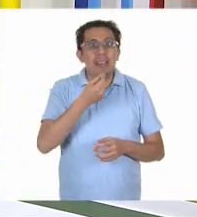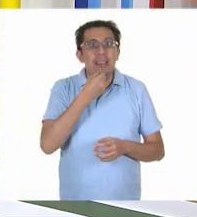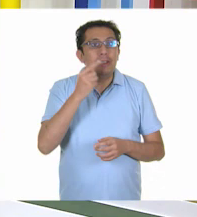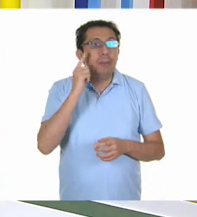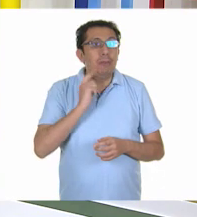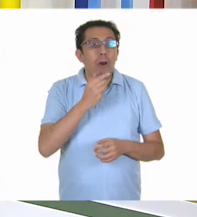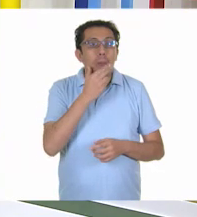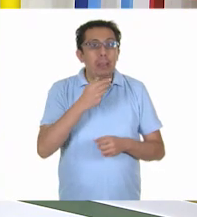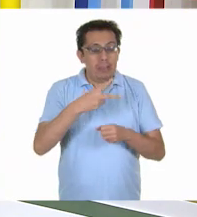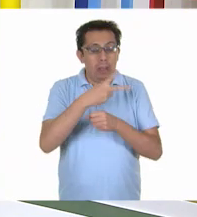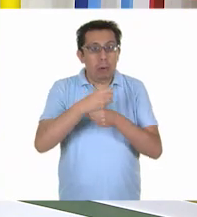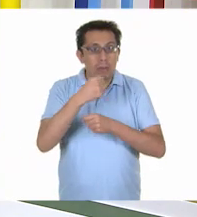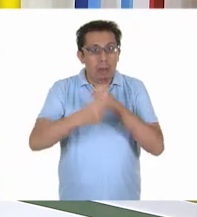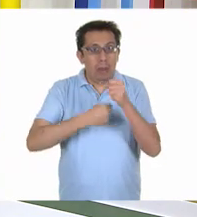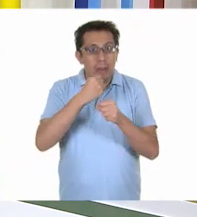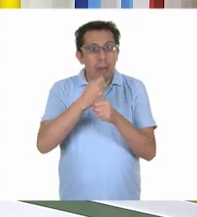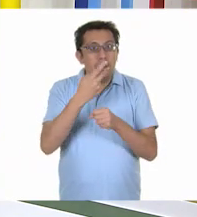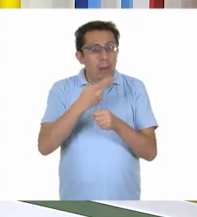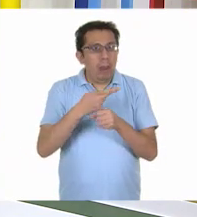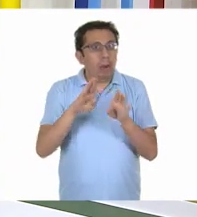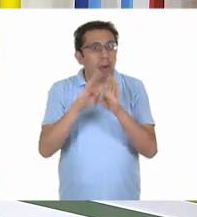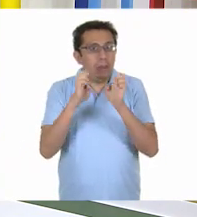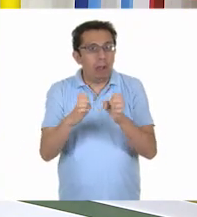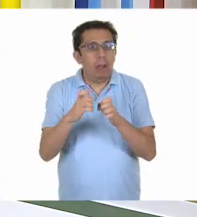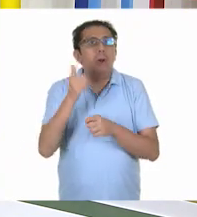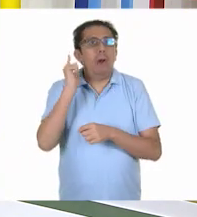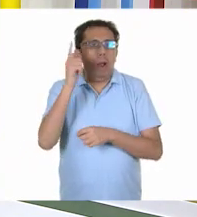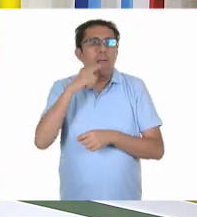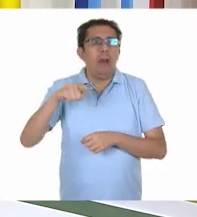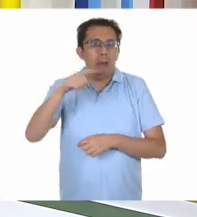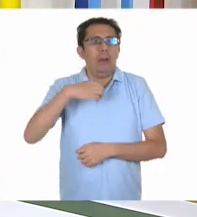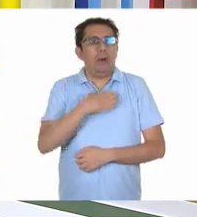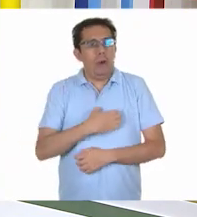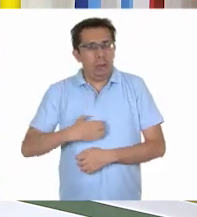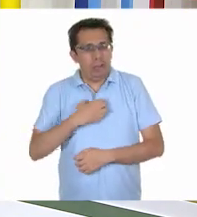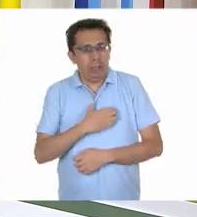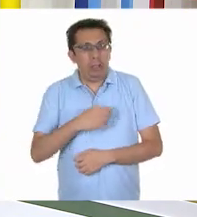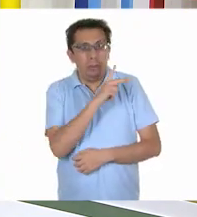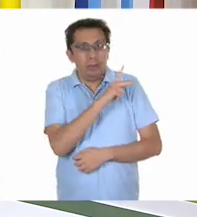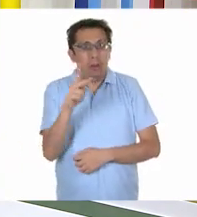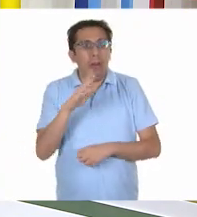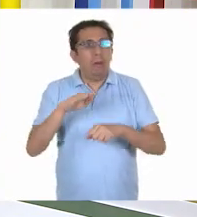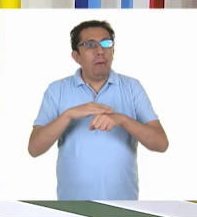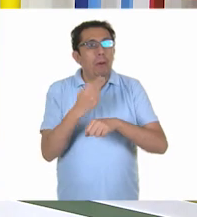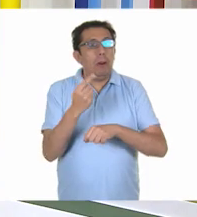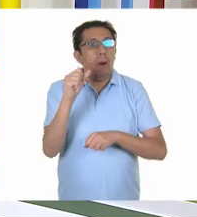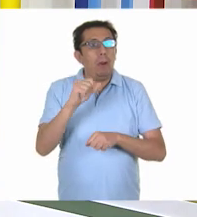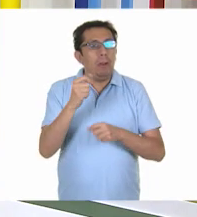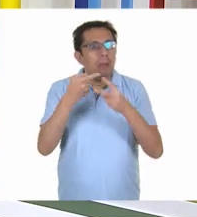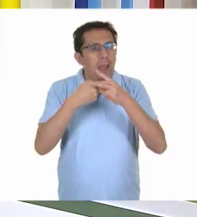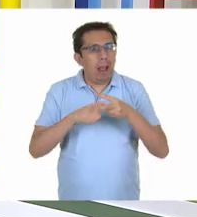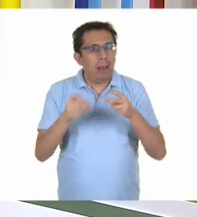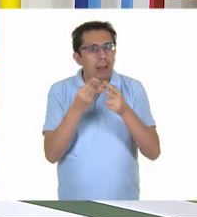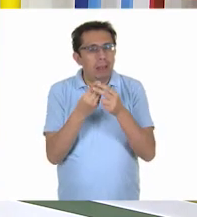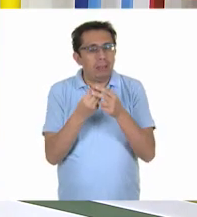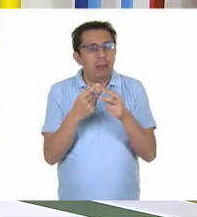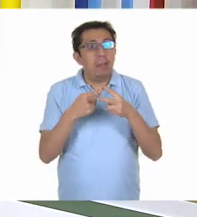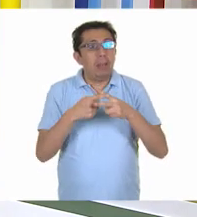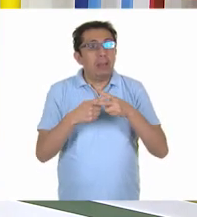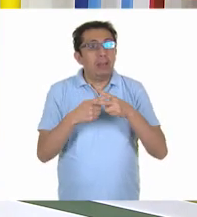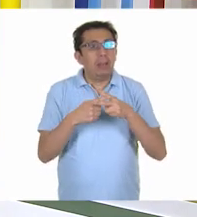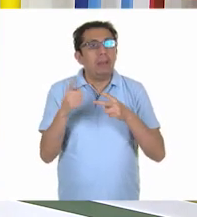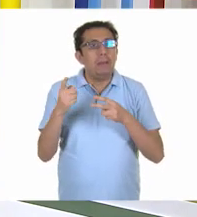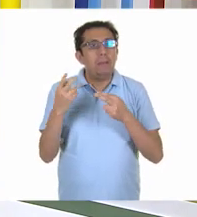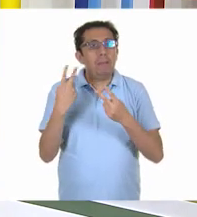niños de segundo grado de primaria, ¿cómo están? Espero que muy contentas y contentos porque vamos a comenzar nuestra clase de matemáticas con